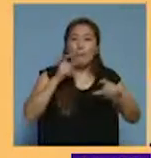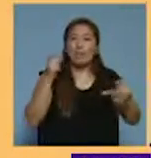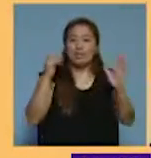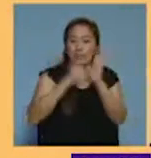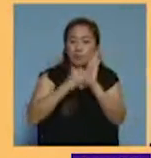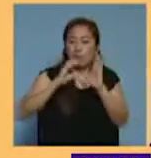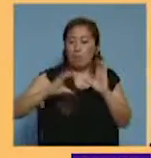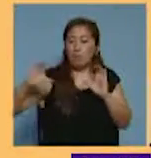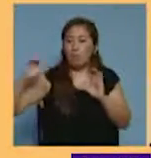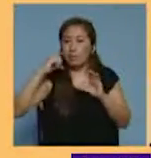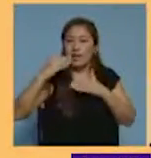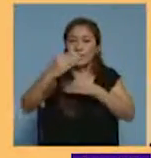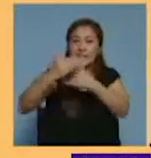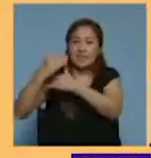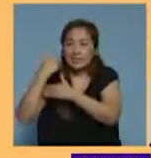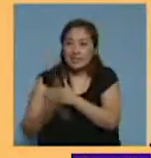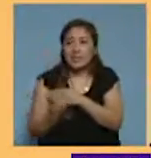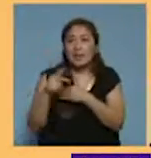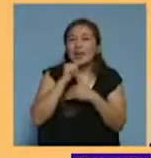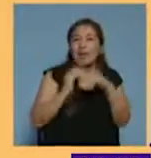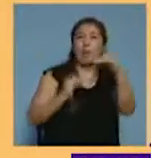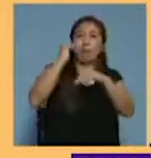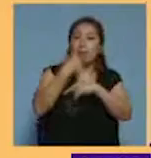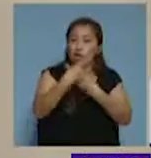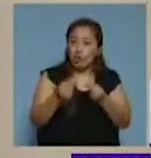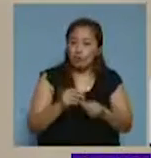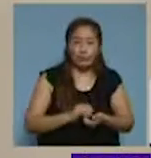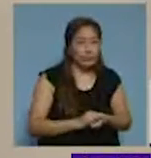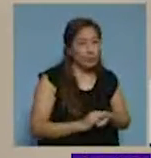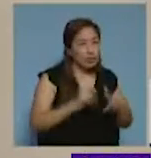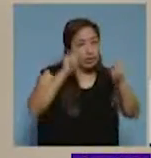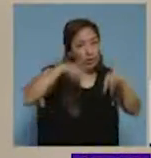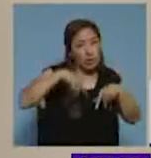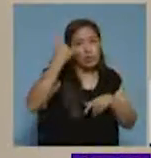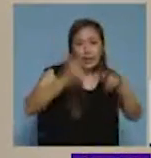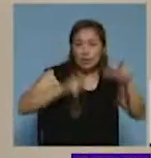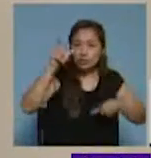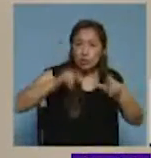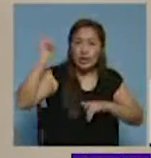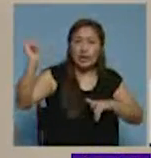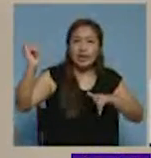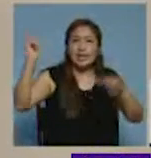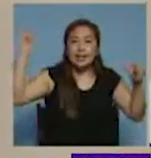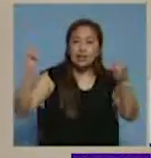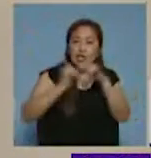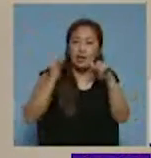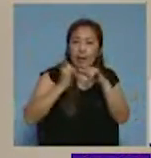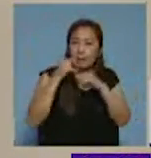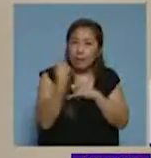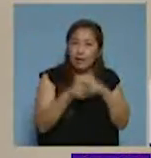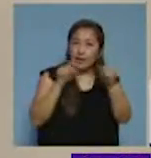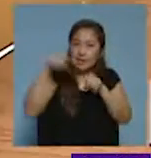las márgenes según la cercanía de la población hoy ha habido gente que se ha comunicado con con nuestro medio